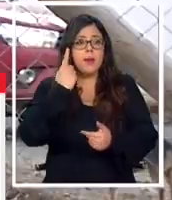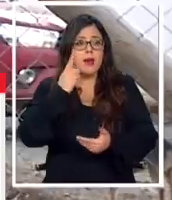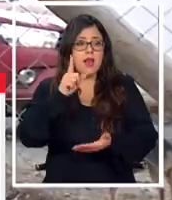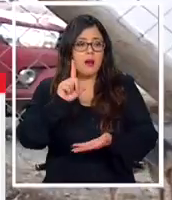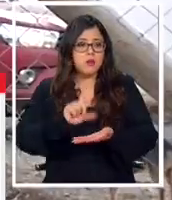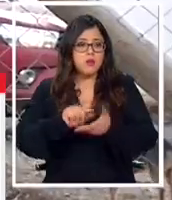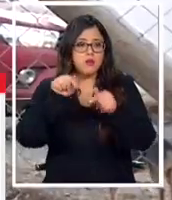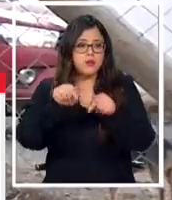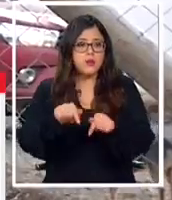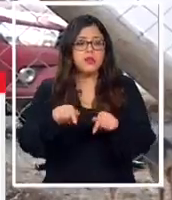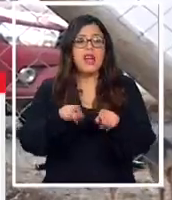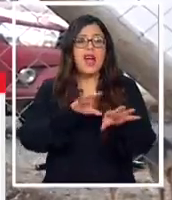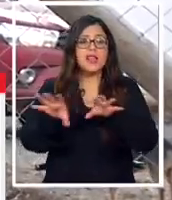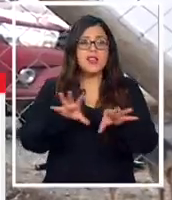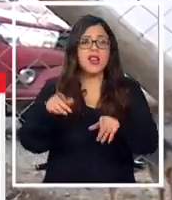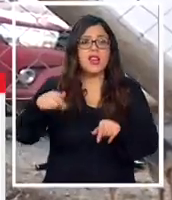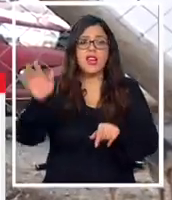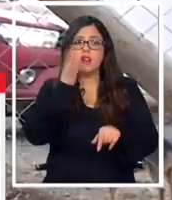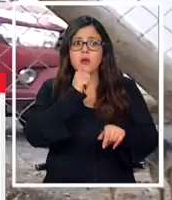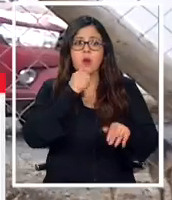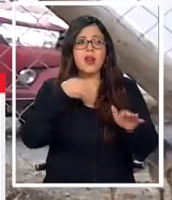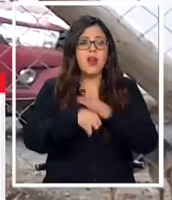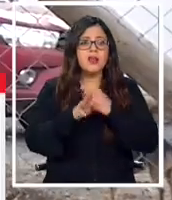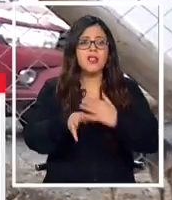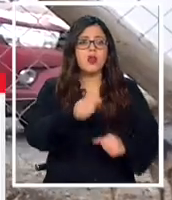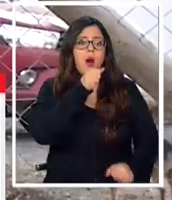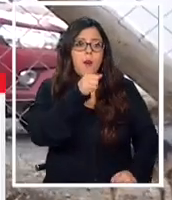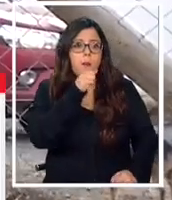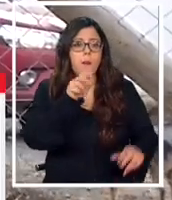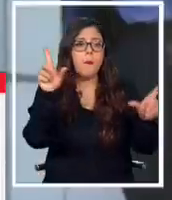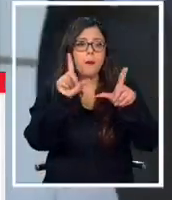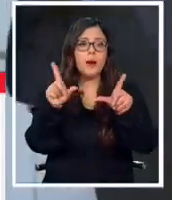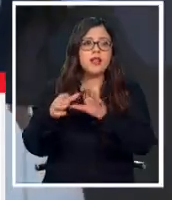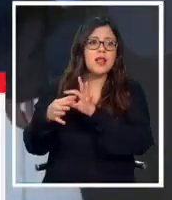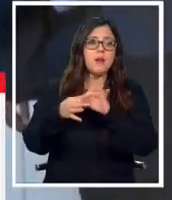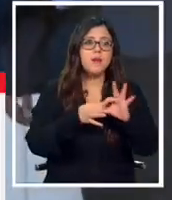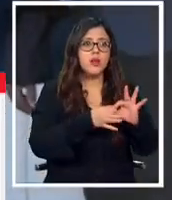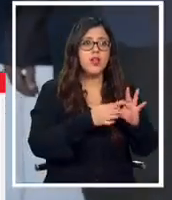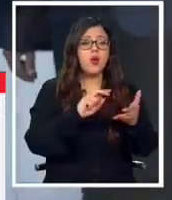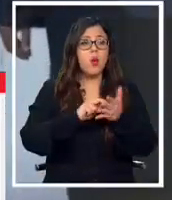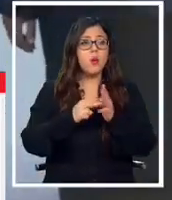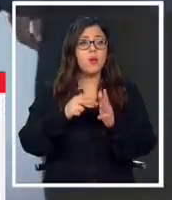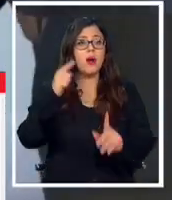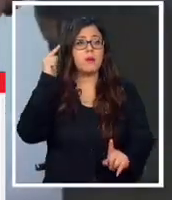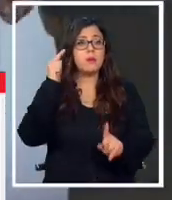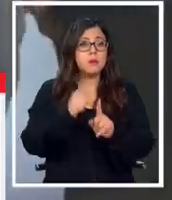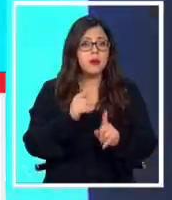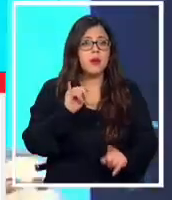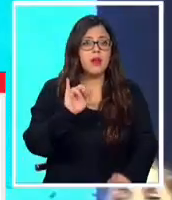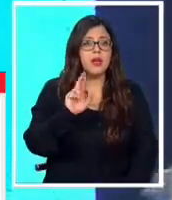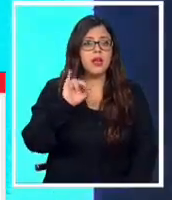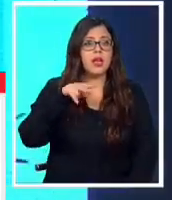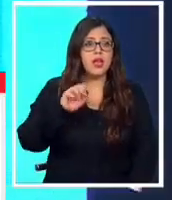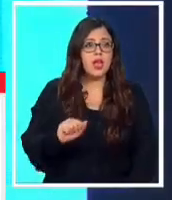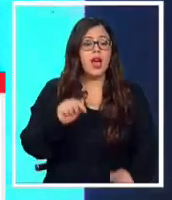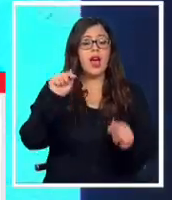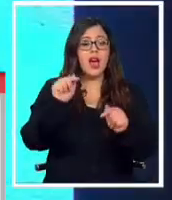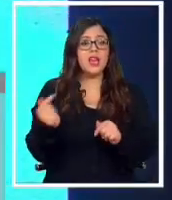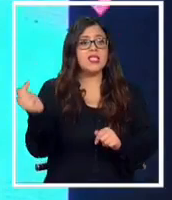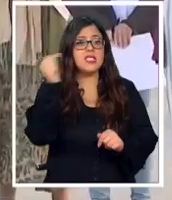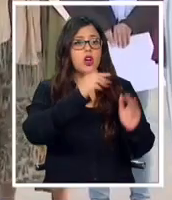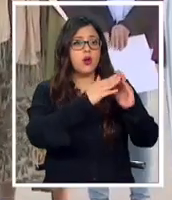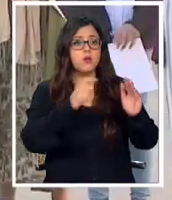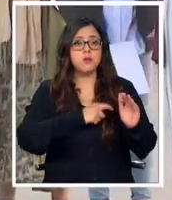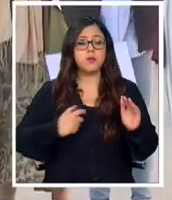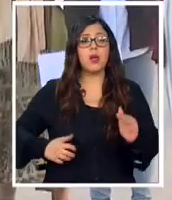actividad a la que no tuvieron acceso a los medios de comunicación tras una polémica que apuntó e irina cara manos quien llegó a la moneda